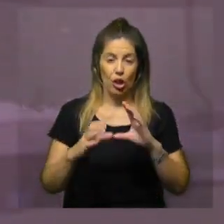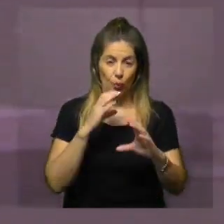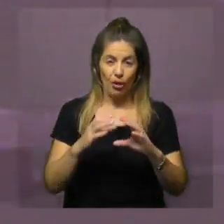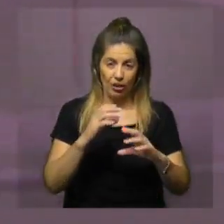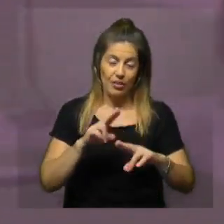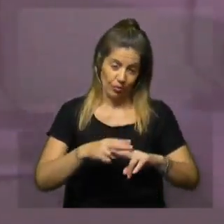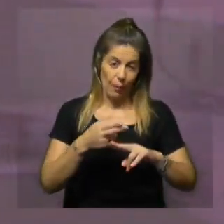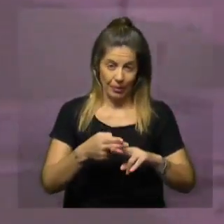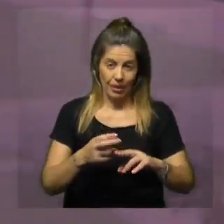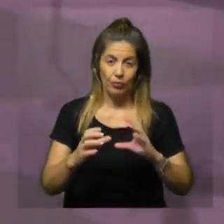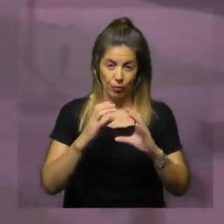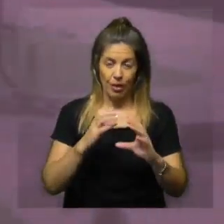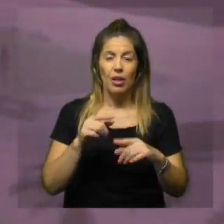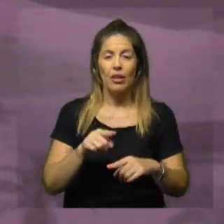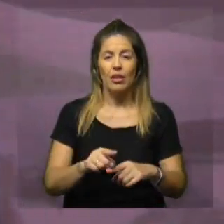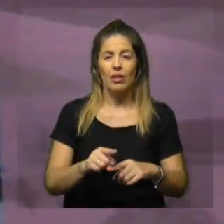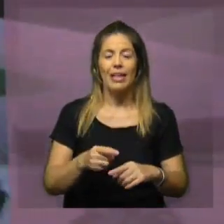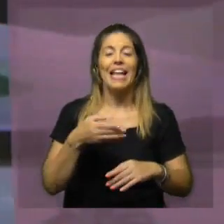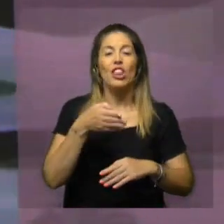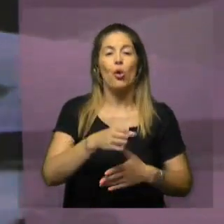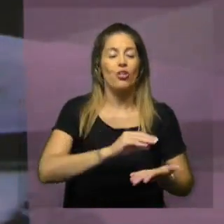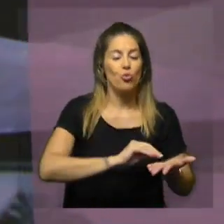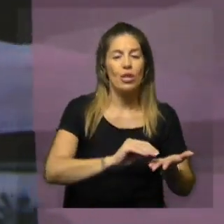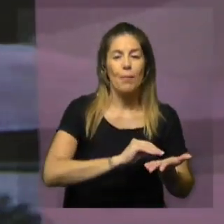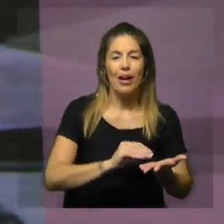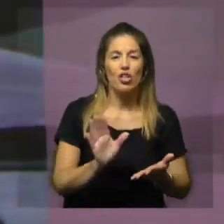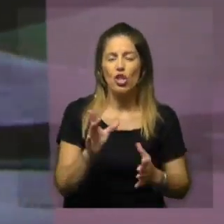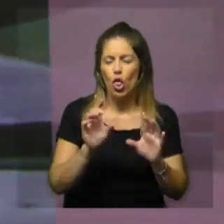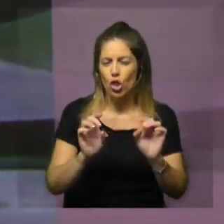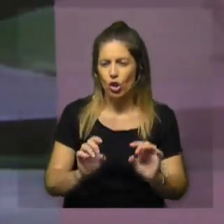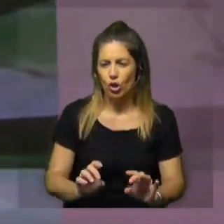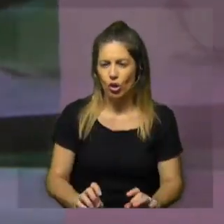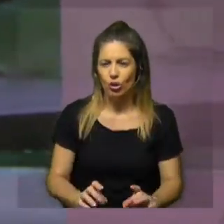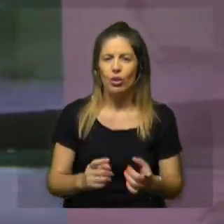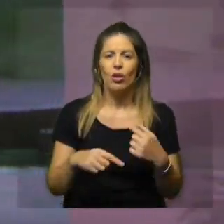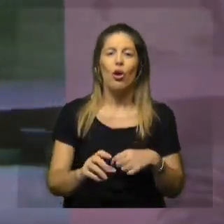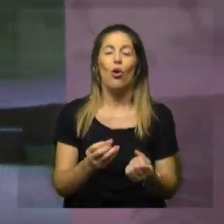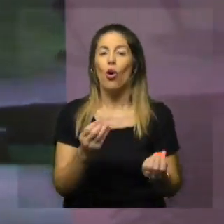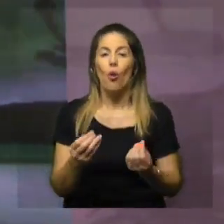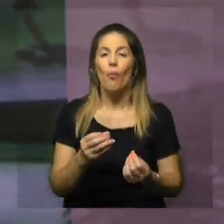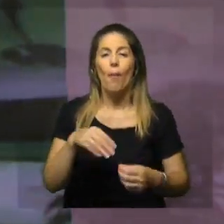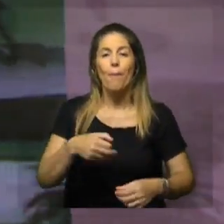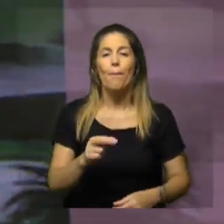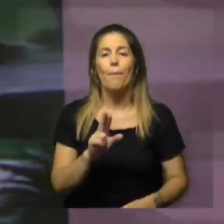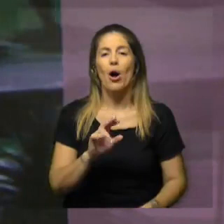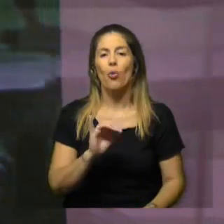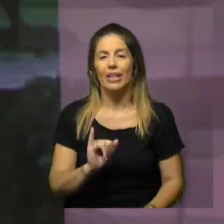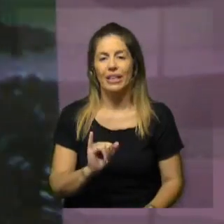la redundancia, que entró a su despacho y estaba todo destrozado. ¿Cómo le va, Mauri? Muy buenos